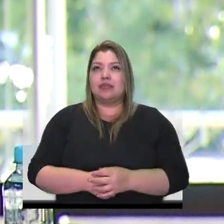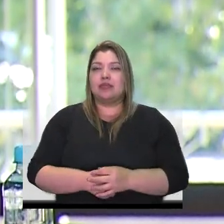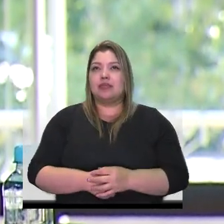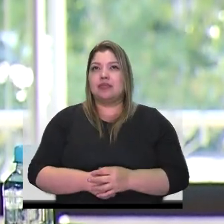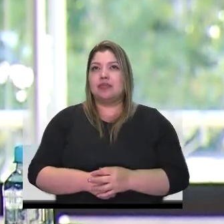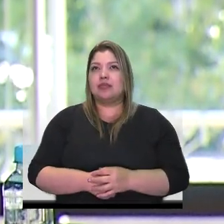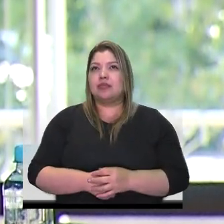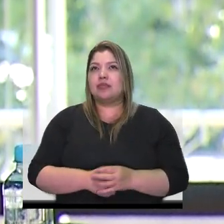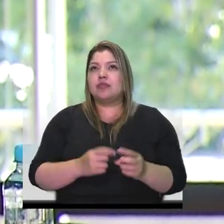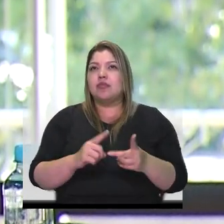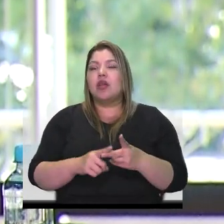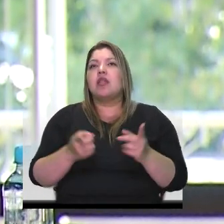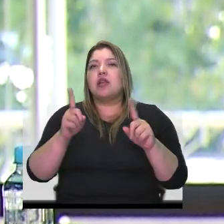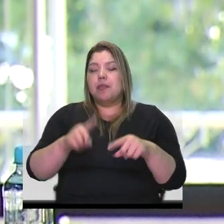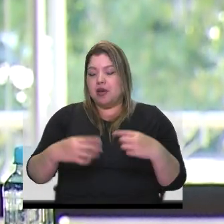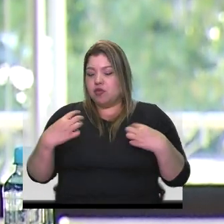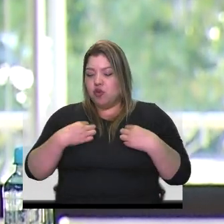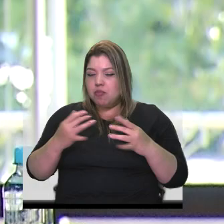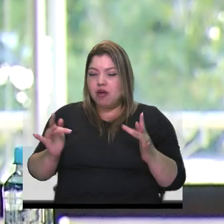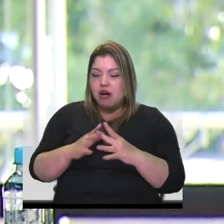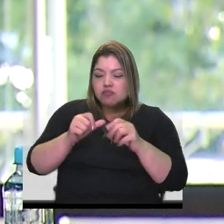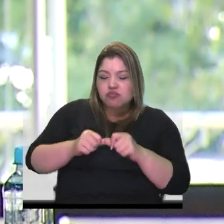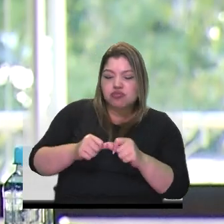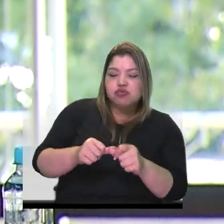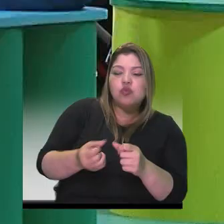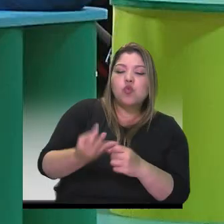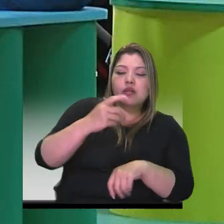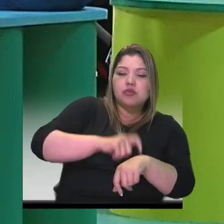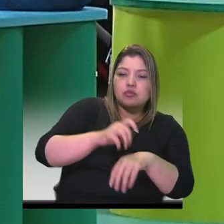¿Cómo pensamos el tema de la durabilidad?